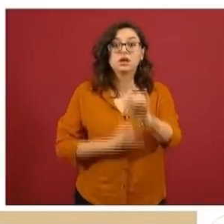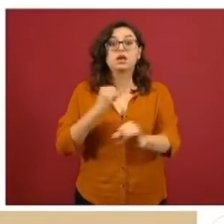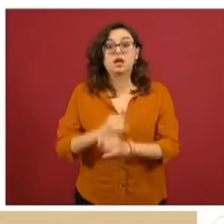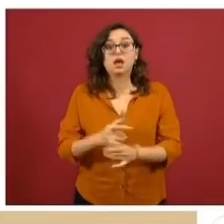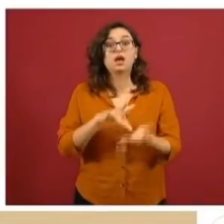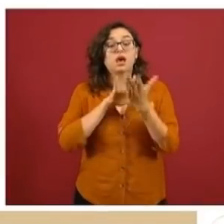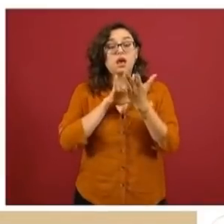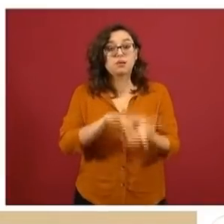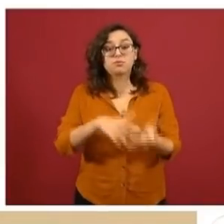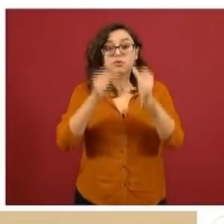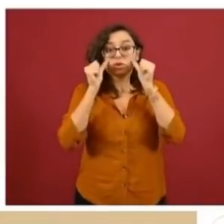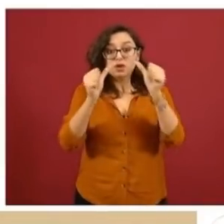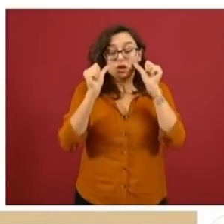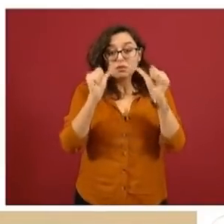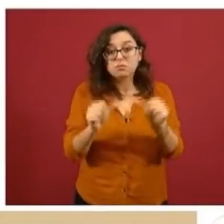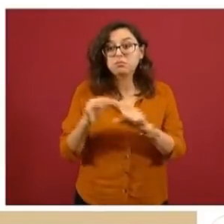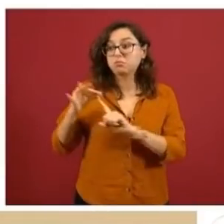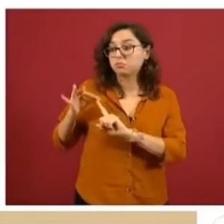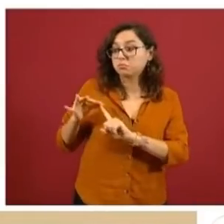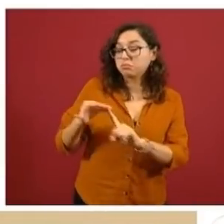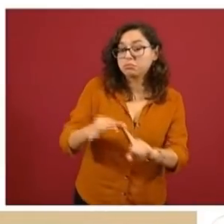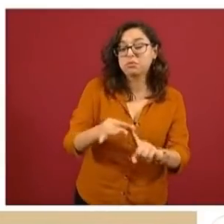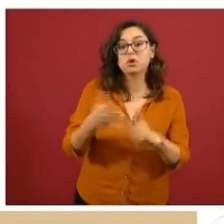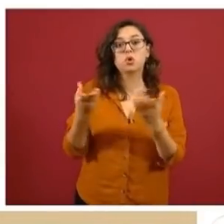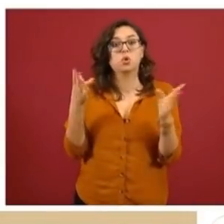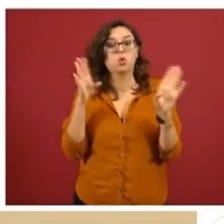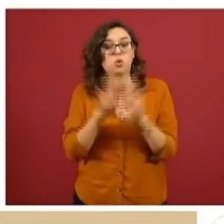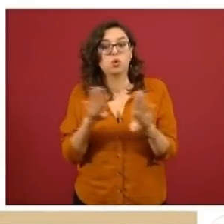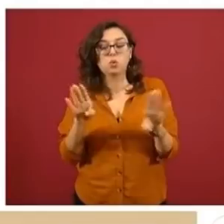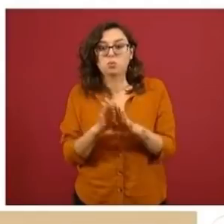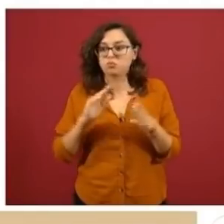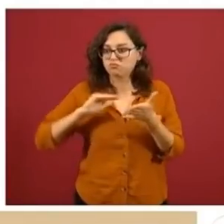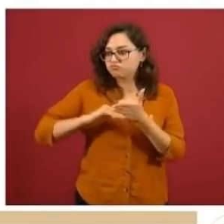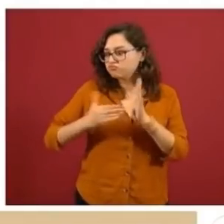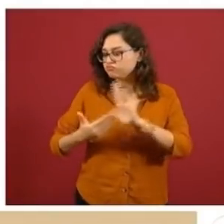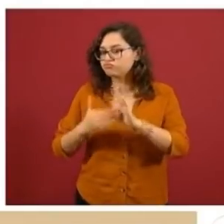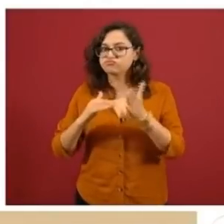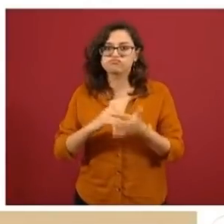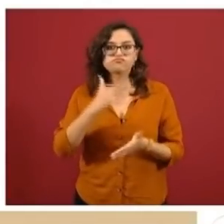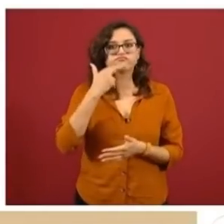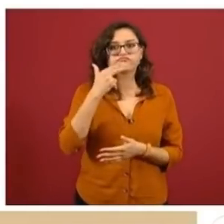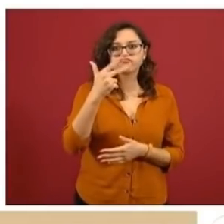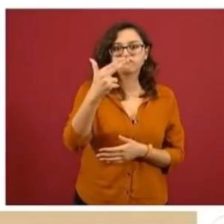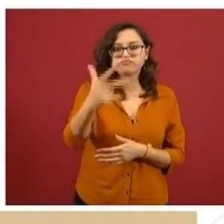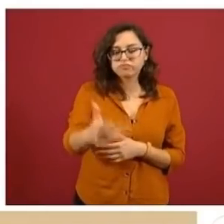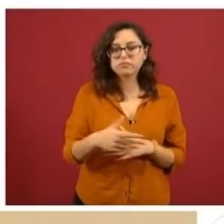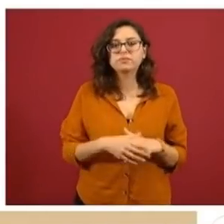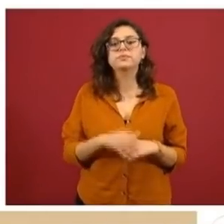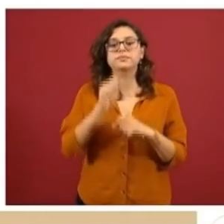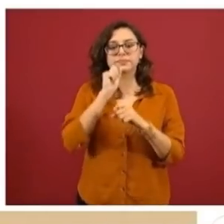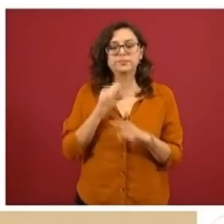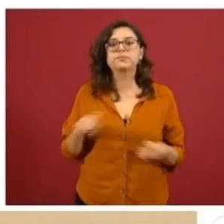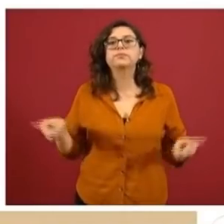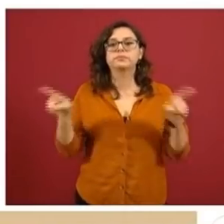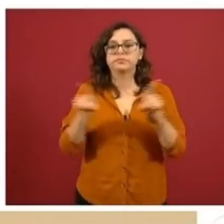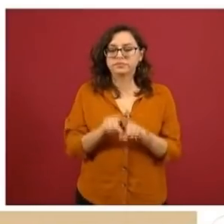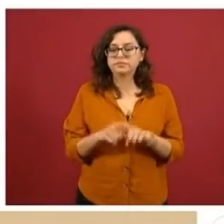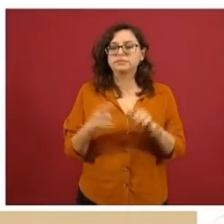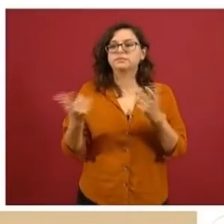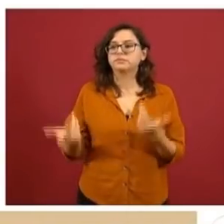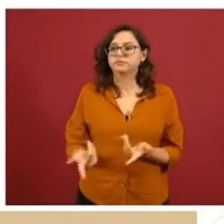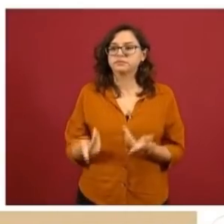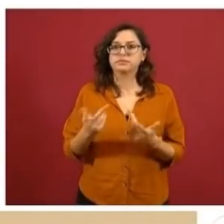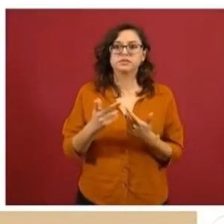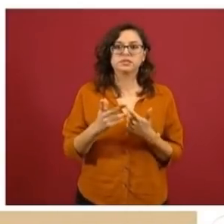nos apoyaron y nos guiaron en cómo reforzar las estrategias que ya conocíamos. Tuvimos comunicación directa con